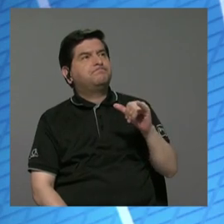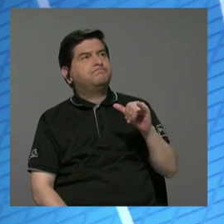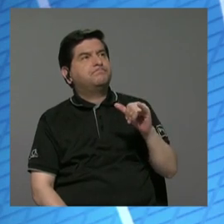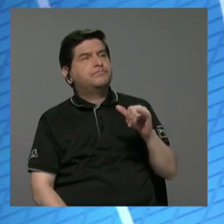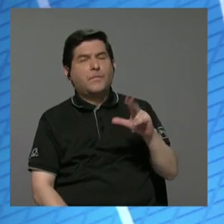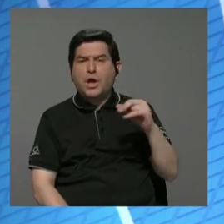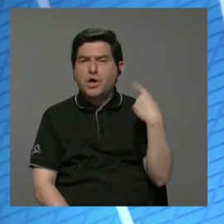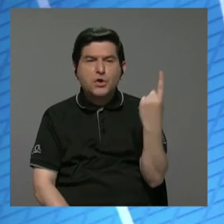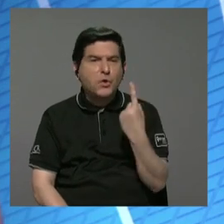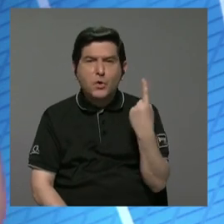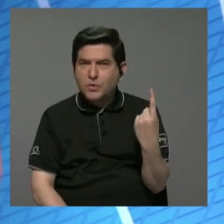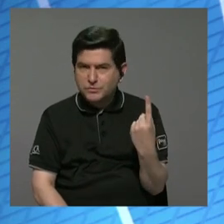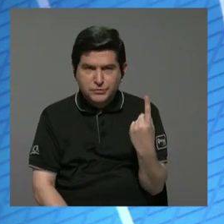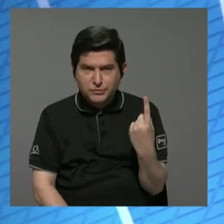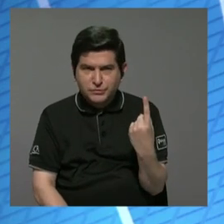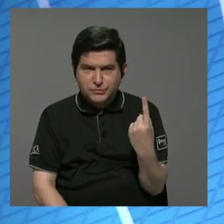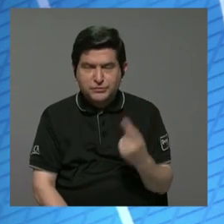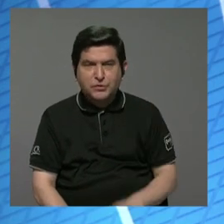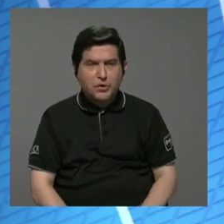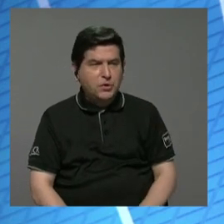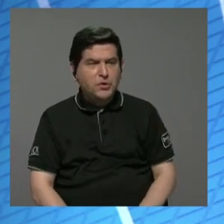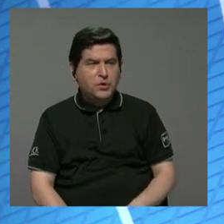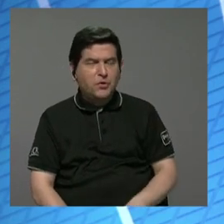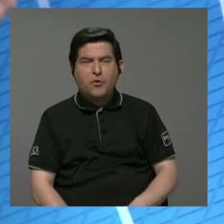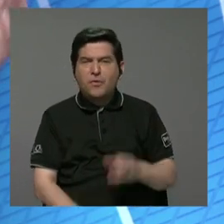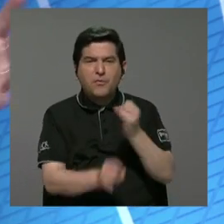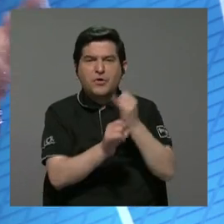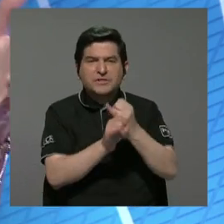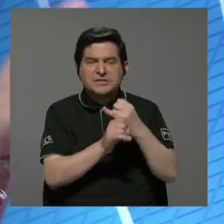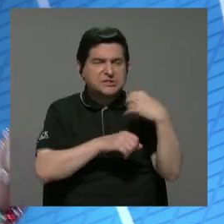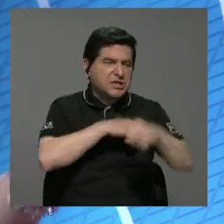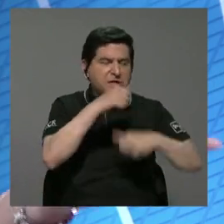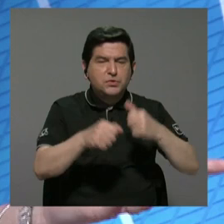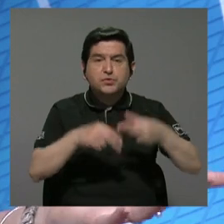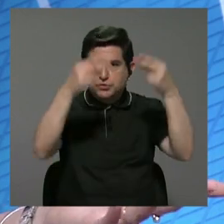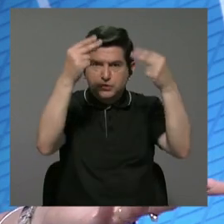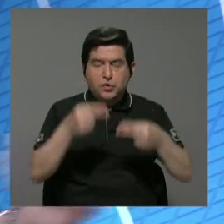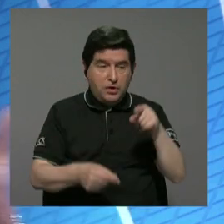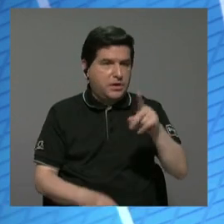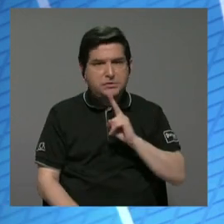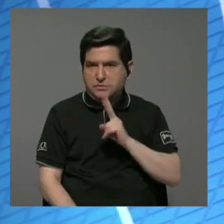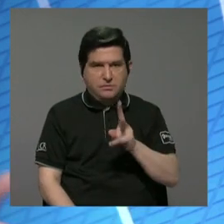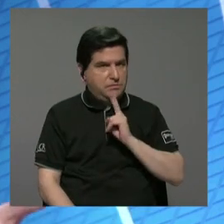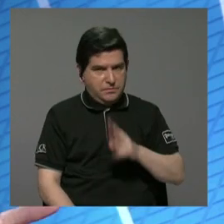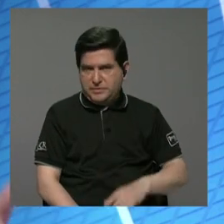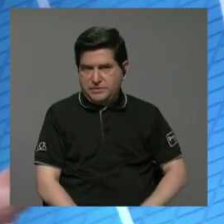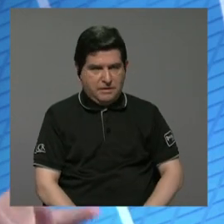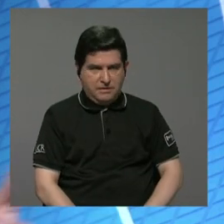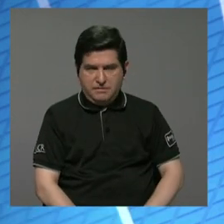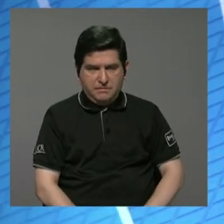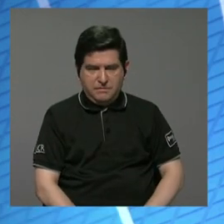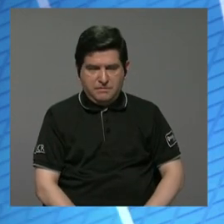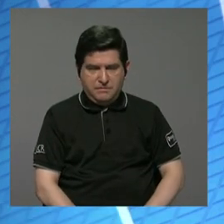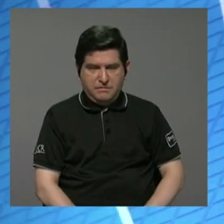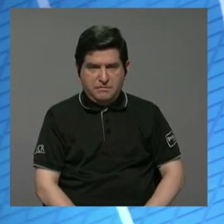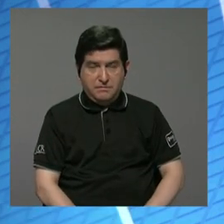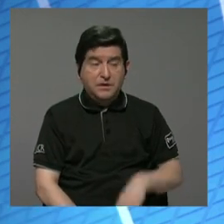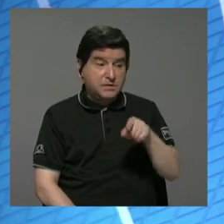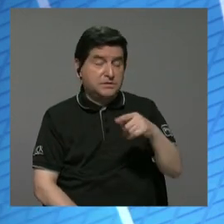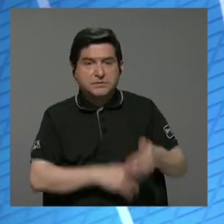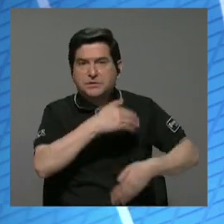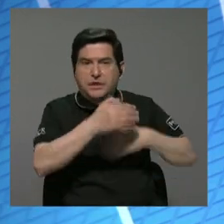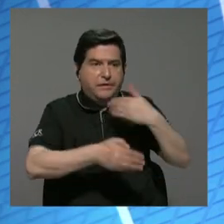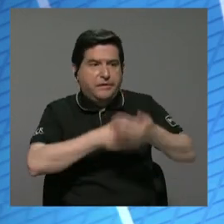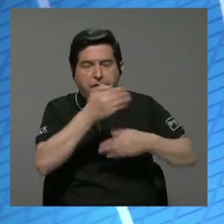no solo poner a pelear a las instituciones por presupuesto, cosa que no es cierta, ¿verdad? Uh-huh. Y que vamos a ver si así están